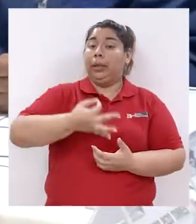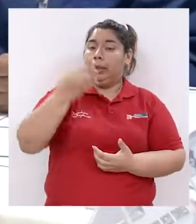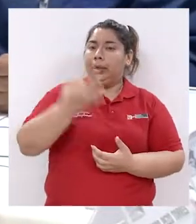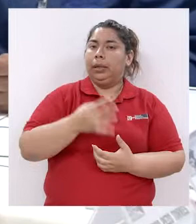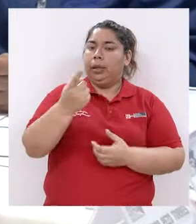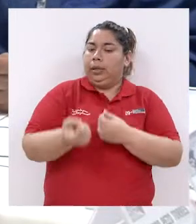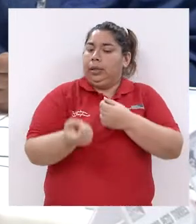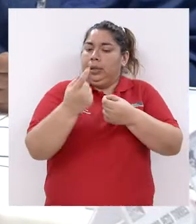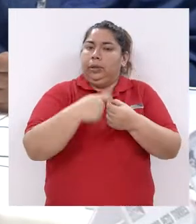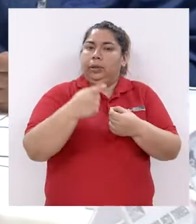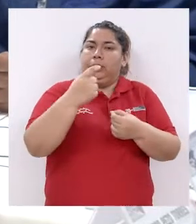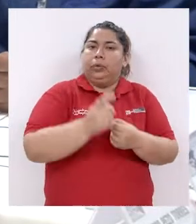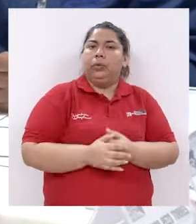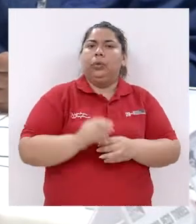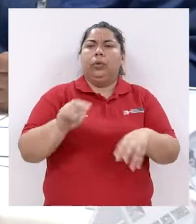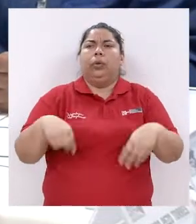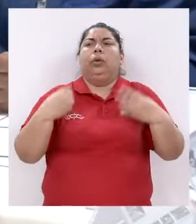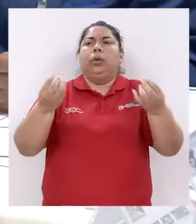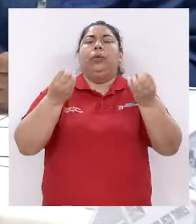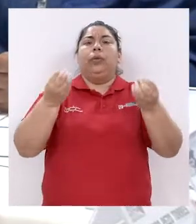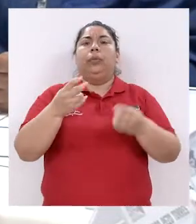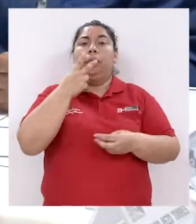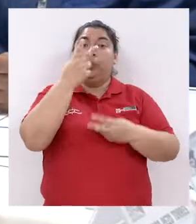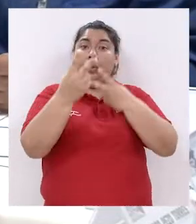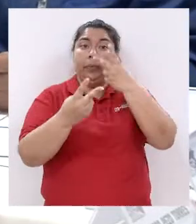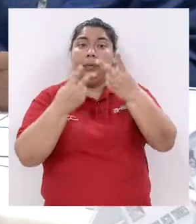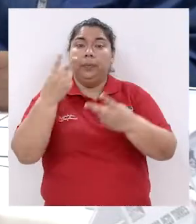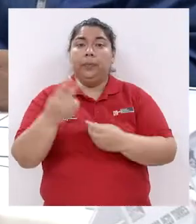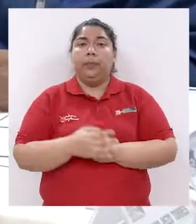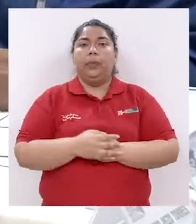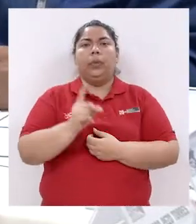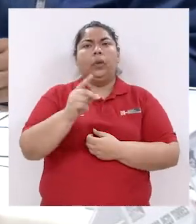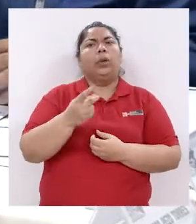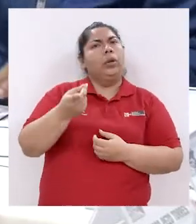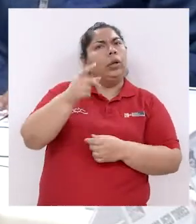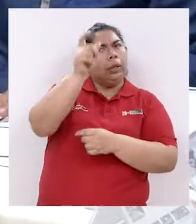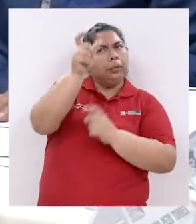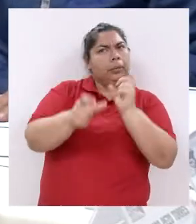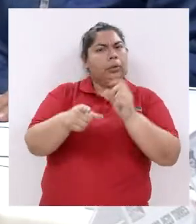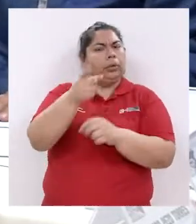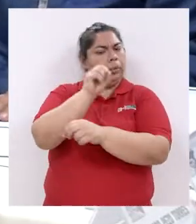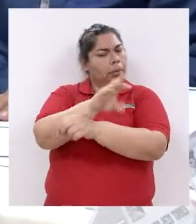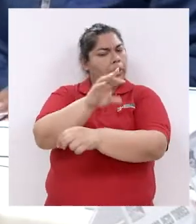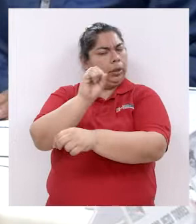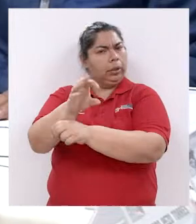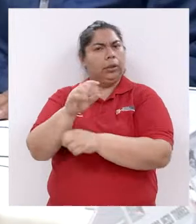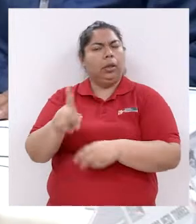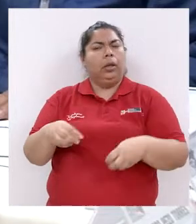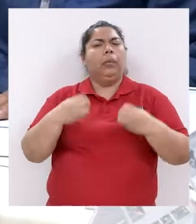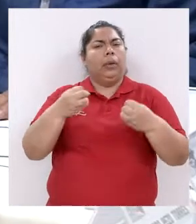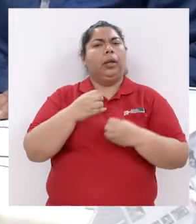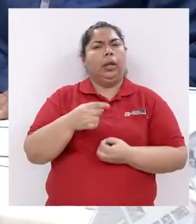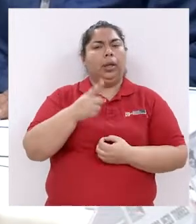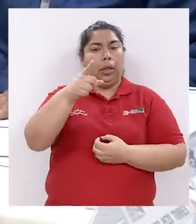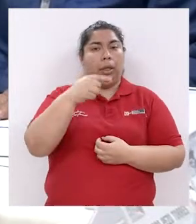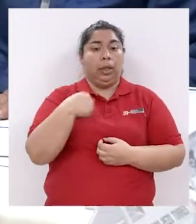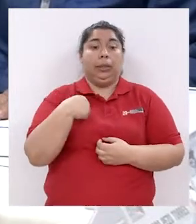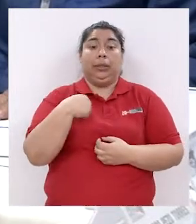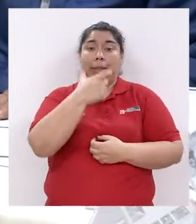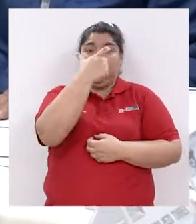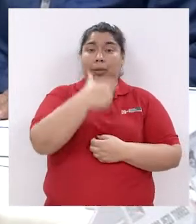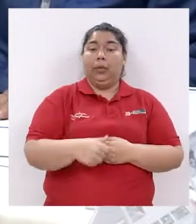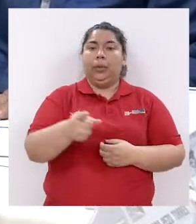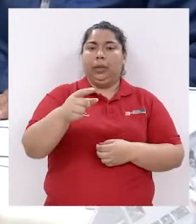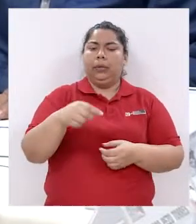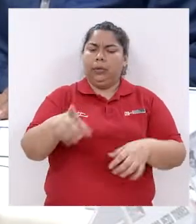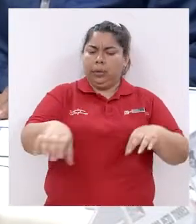verdadera inclusión social y cómo podemos ponerles los especialistas en la materia para que el sentido humano